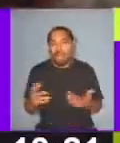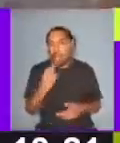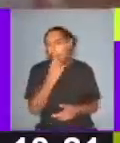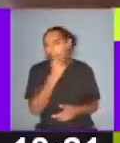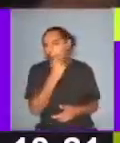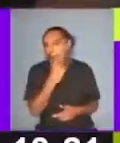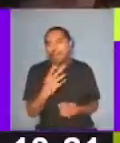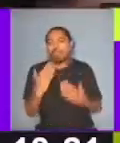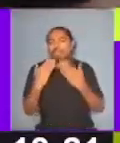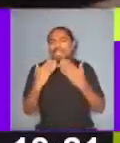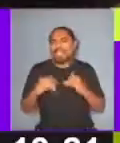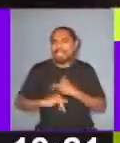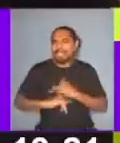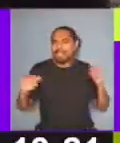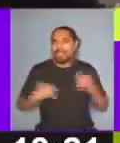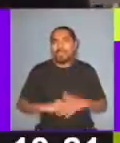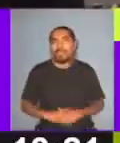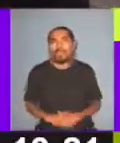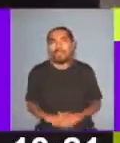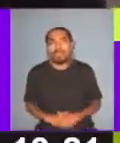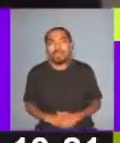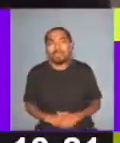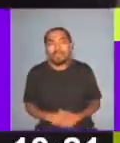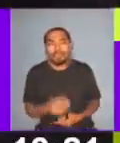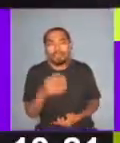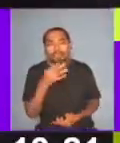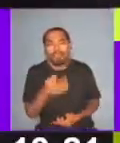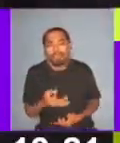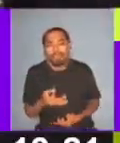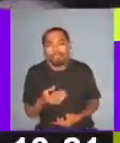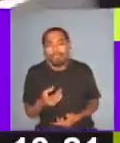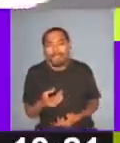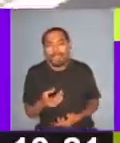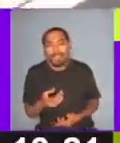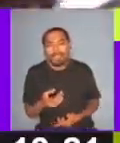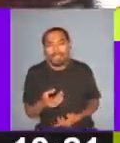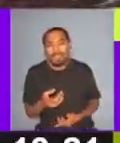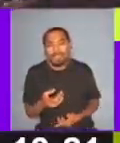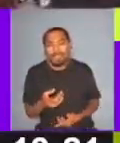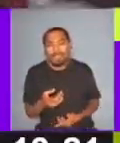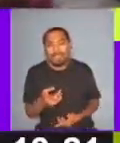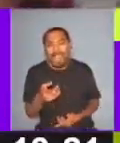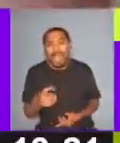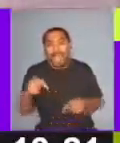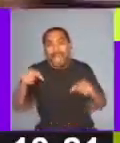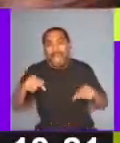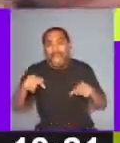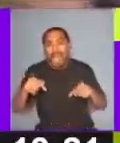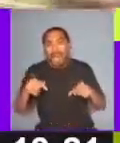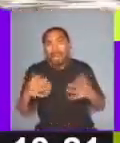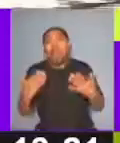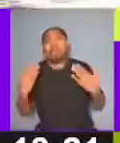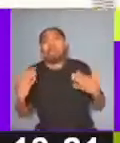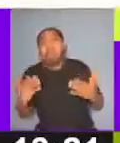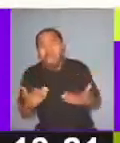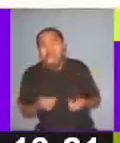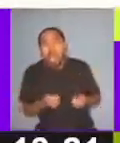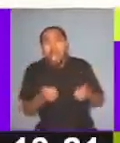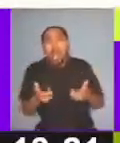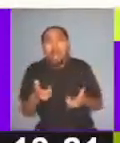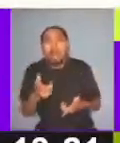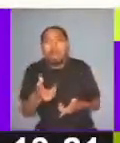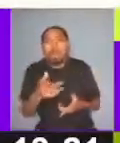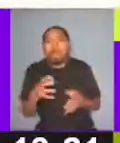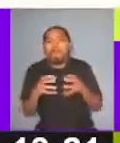muchas gracias por esta información la verdad que lo que sí conviene Entonces en este caso es la papa por ejemplo no 2